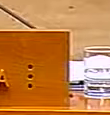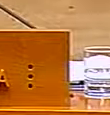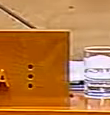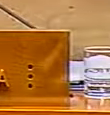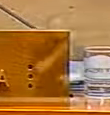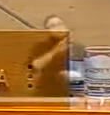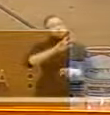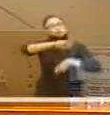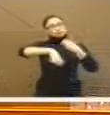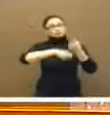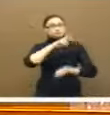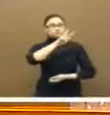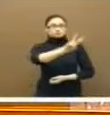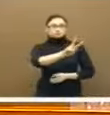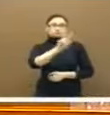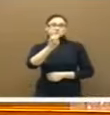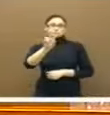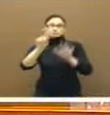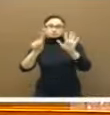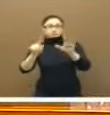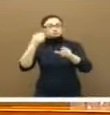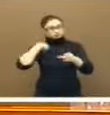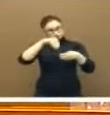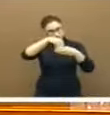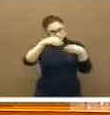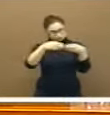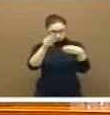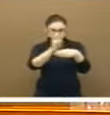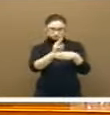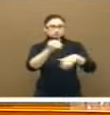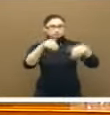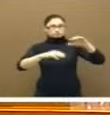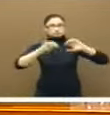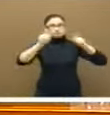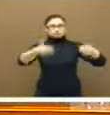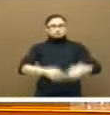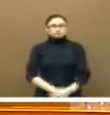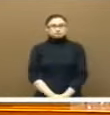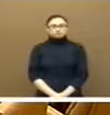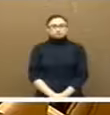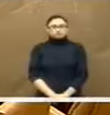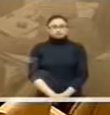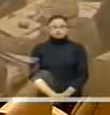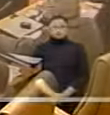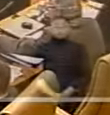la enmienda 226 del mismo grupo parlamentario. Entramos en votación.